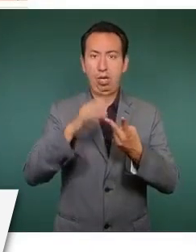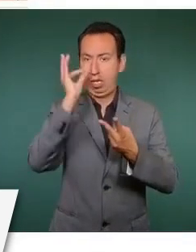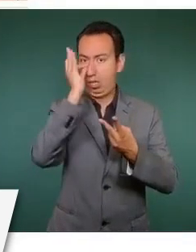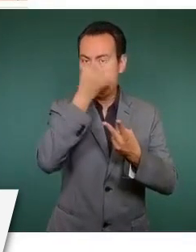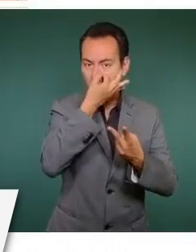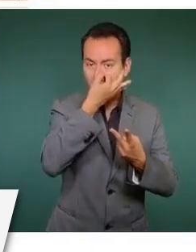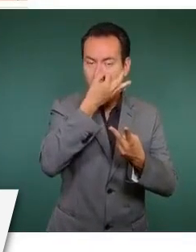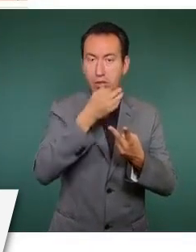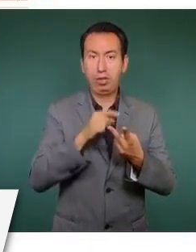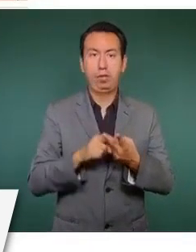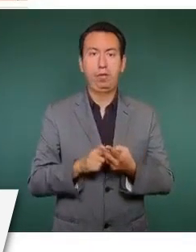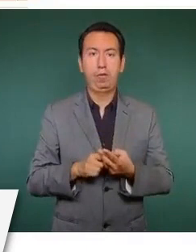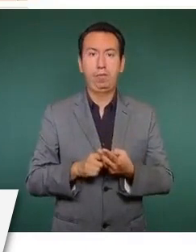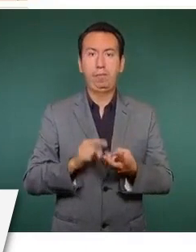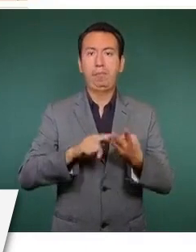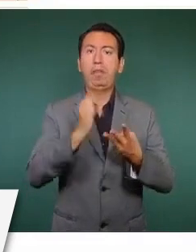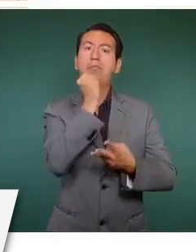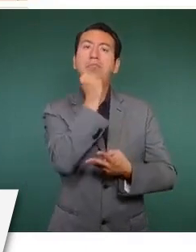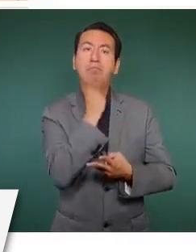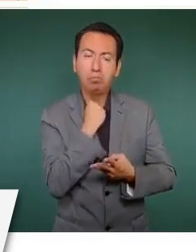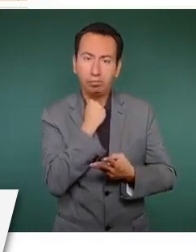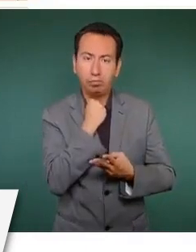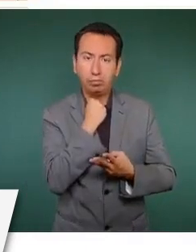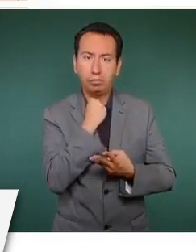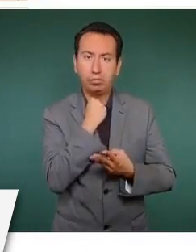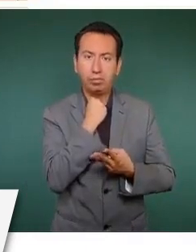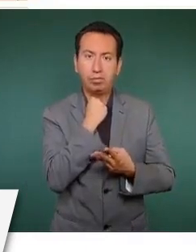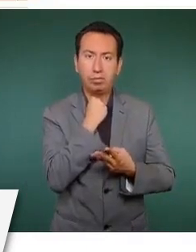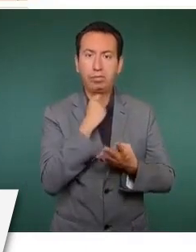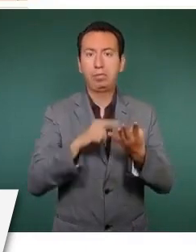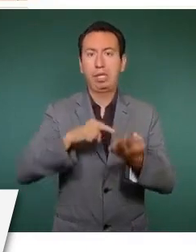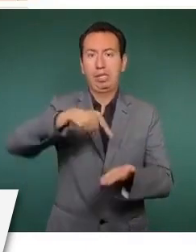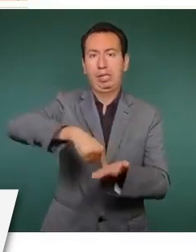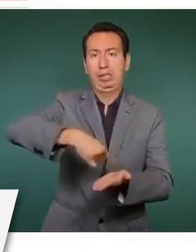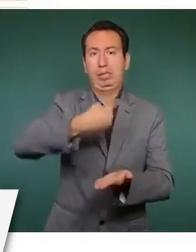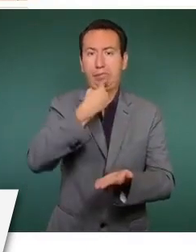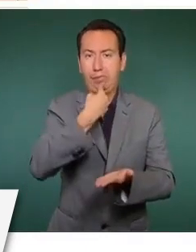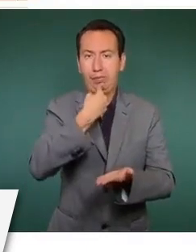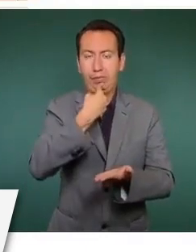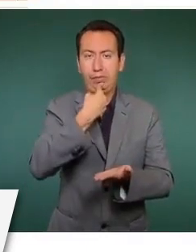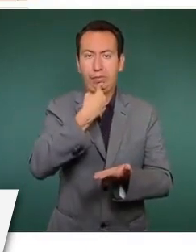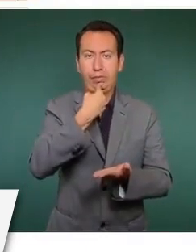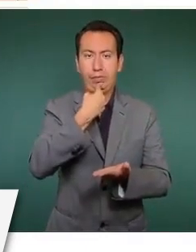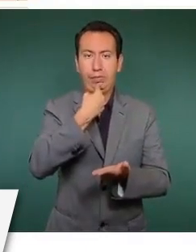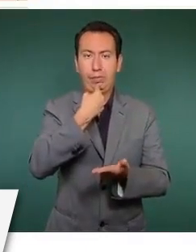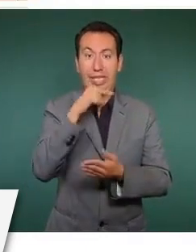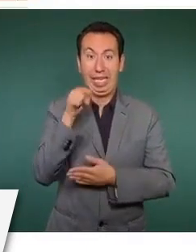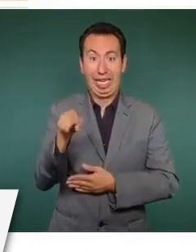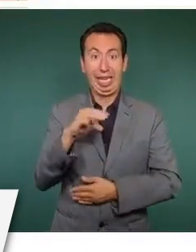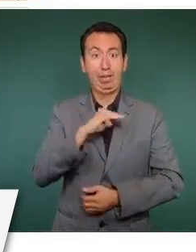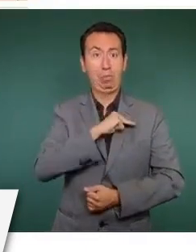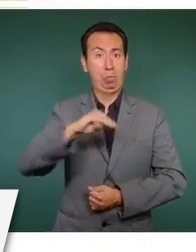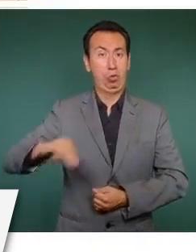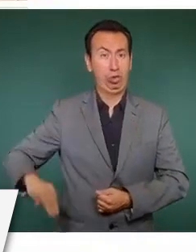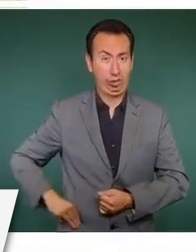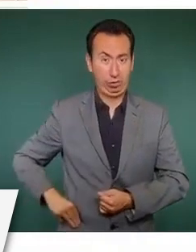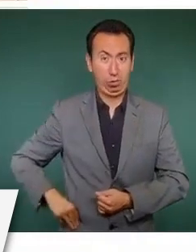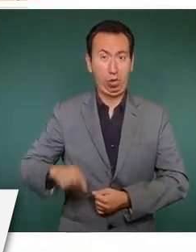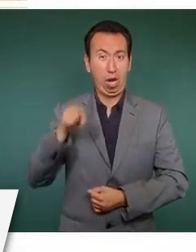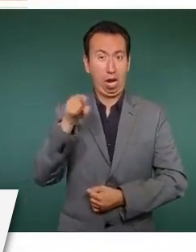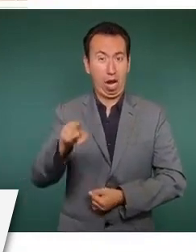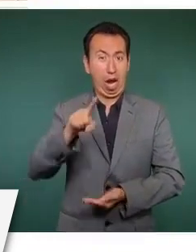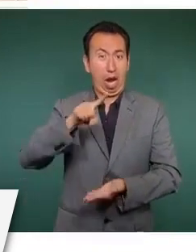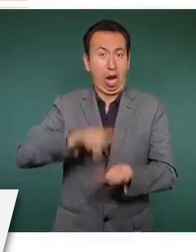Irapuato, a Salamanca, a Celaya. Son municipios